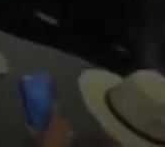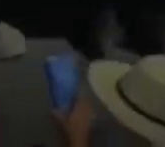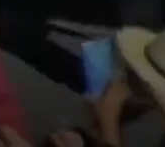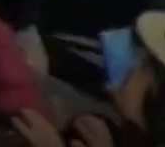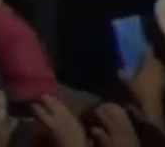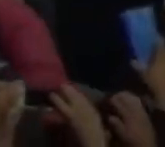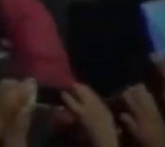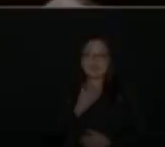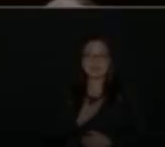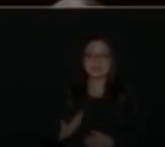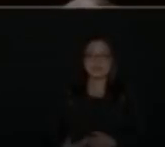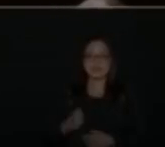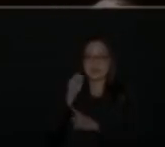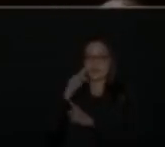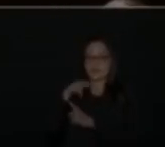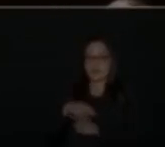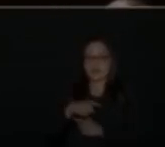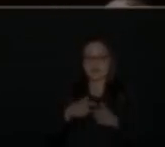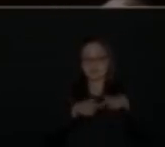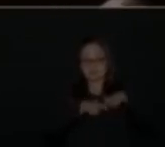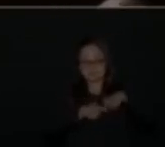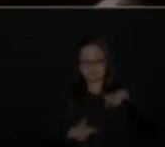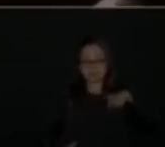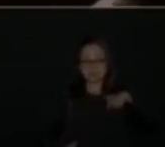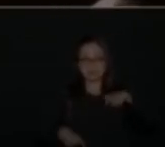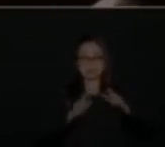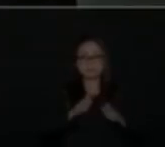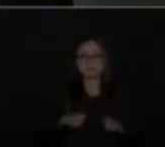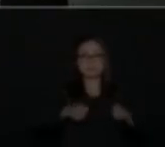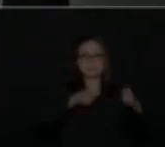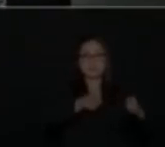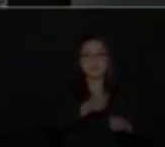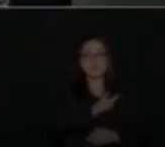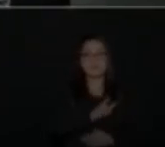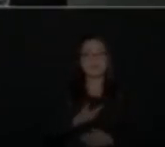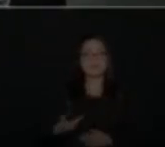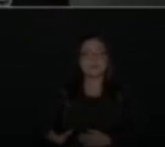y una de ellas es que los expresidentes son intocables.